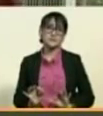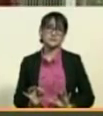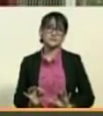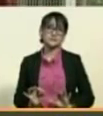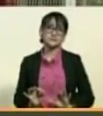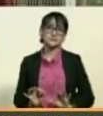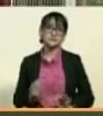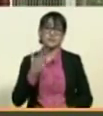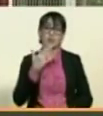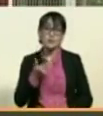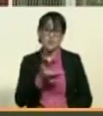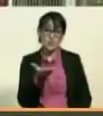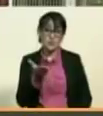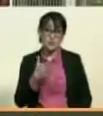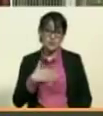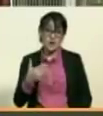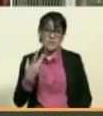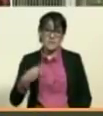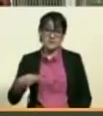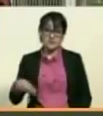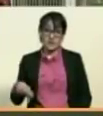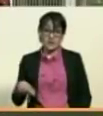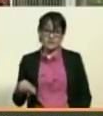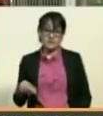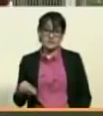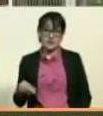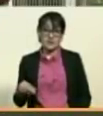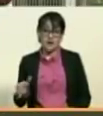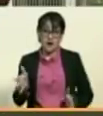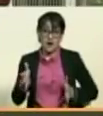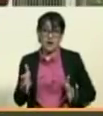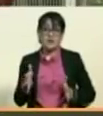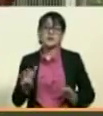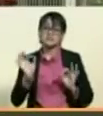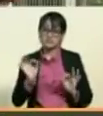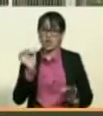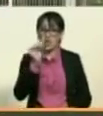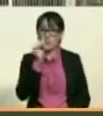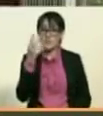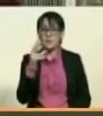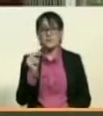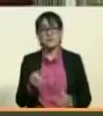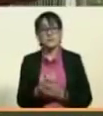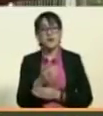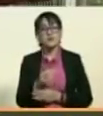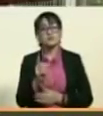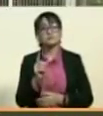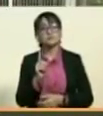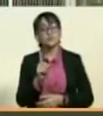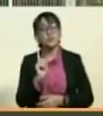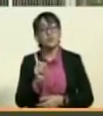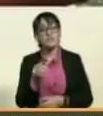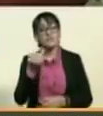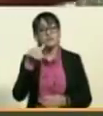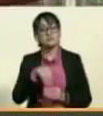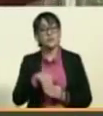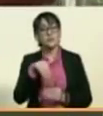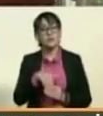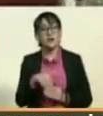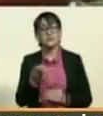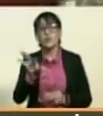Si usted quiere tener presidente de la república, el domingo 20 de mayo tiene la oportunidad para elegir a quien